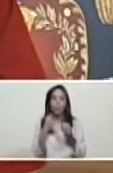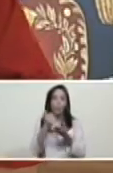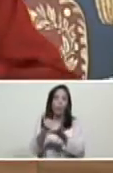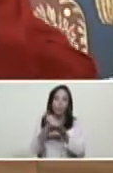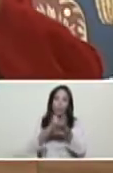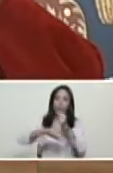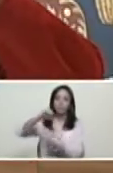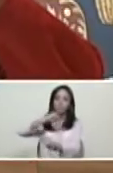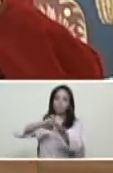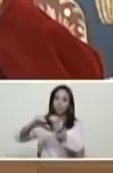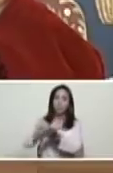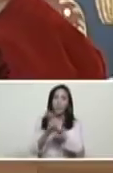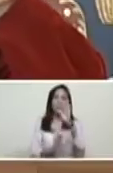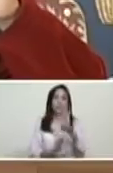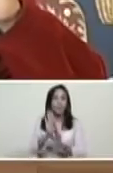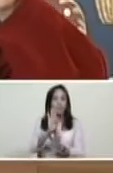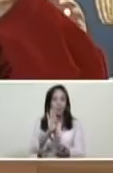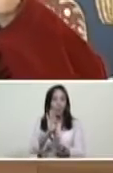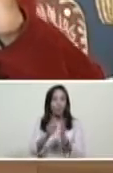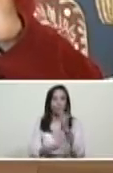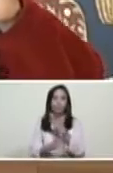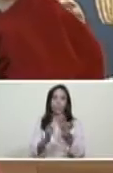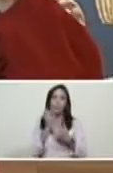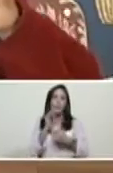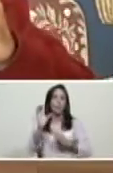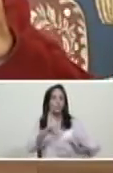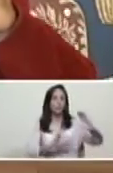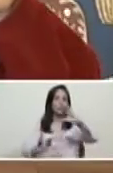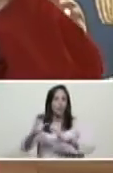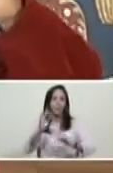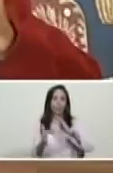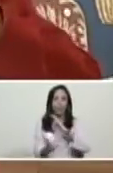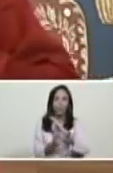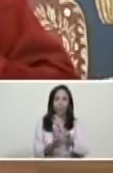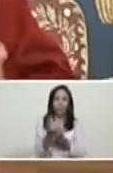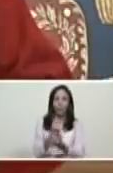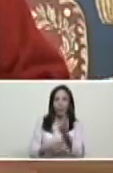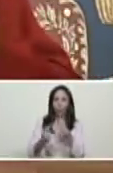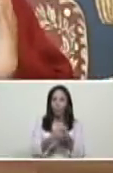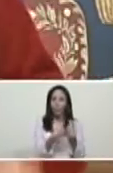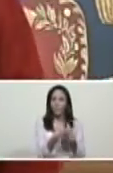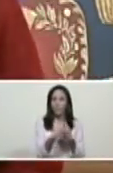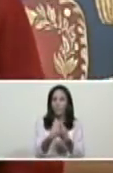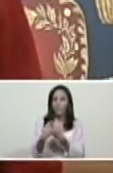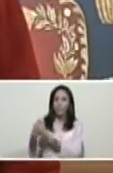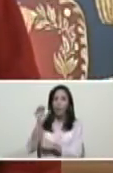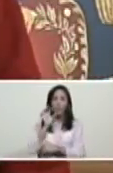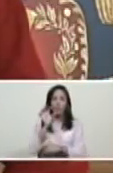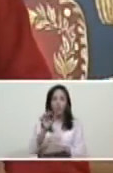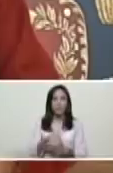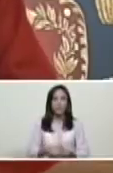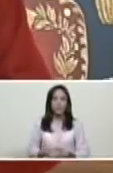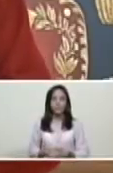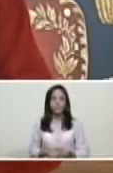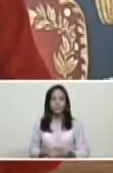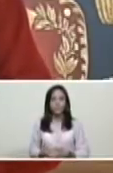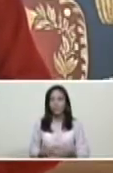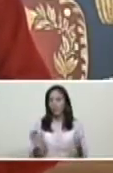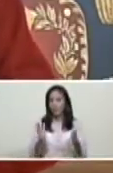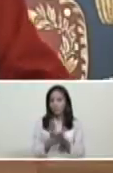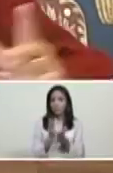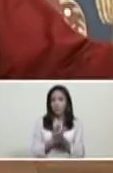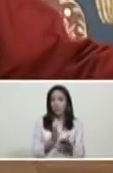mutuo para el desarrollo científico, tecnológico, económico, financiero de nuestro país. Siempre lo